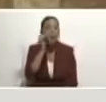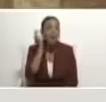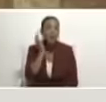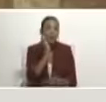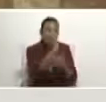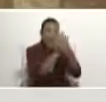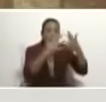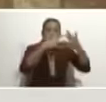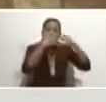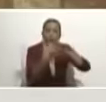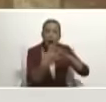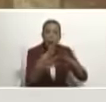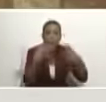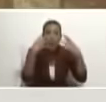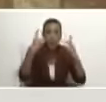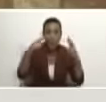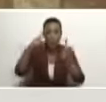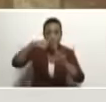humilde que nos ve y nos escucha,